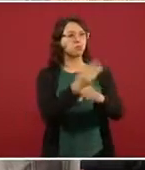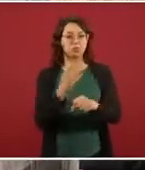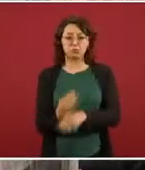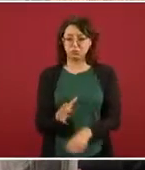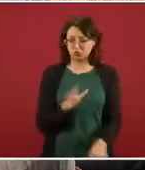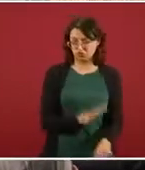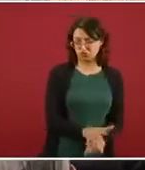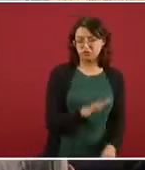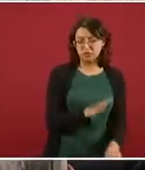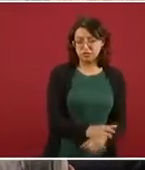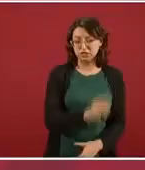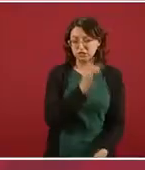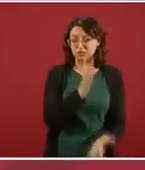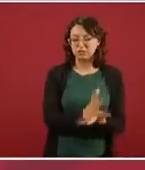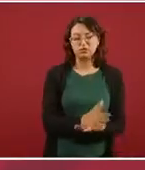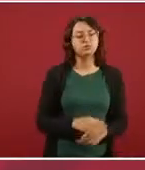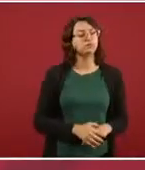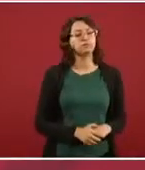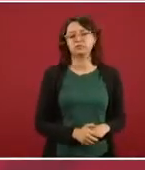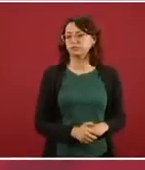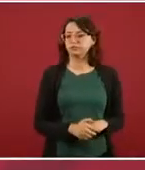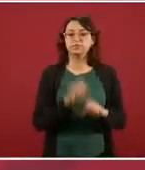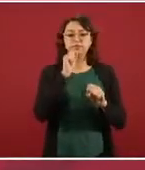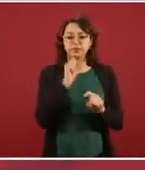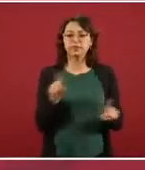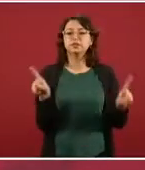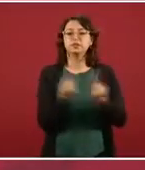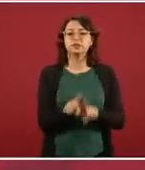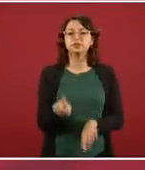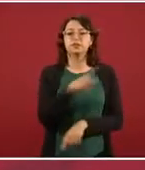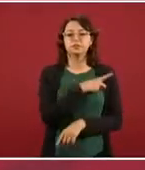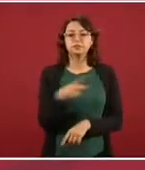eso, el respeto,